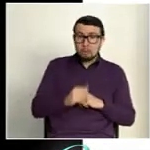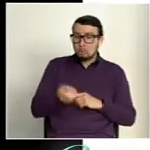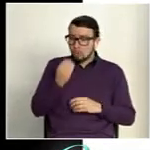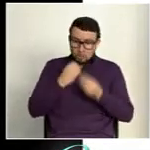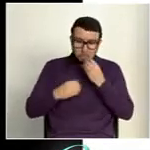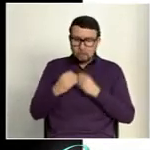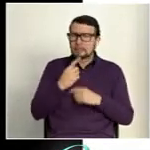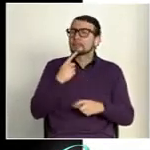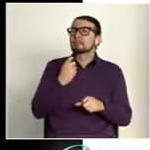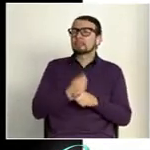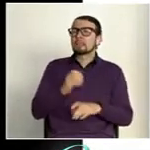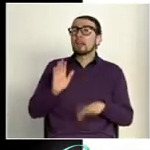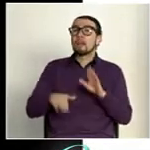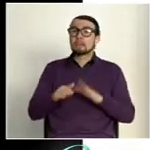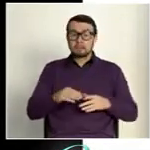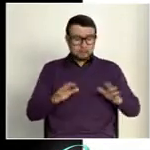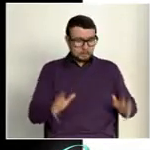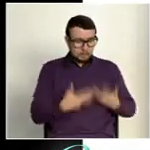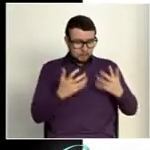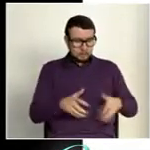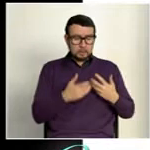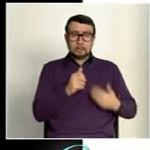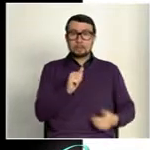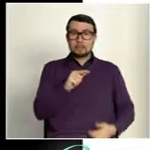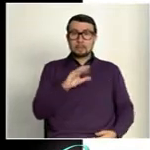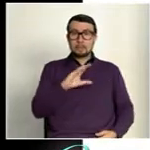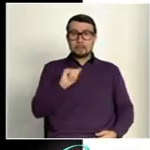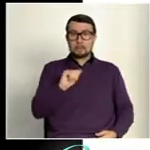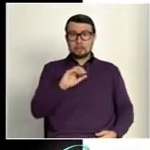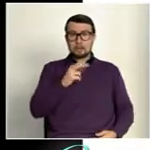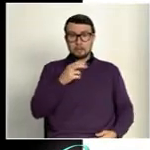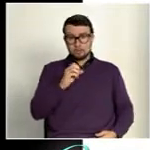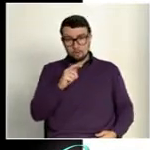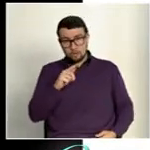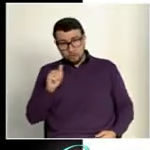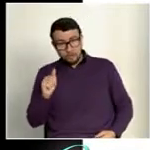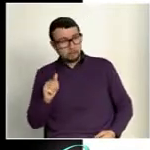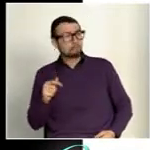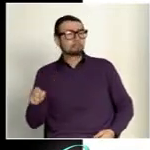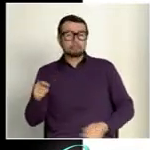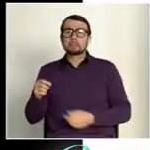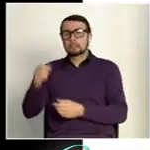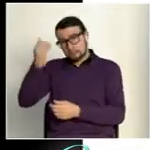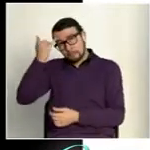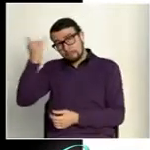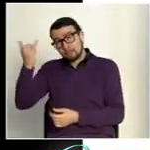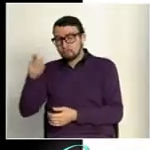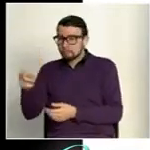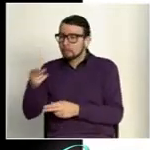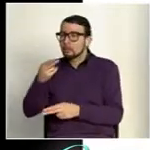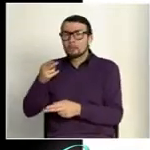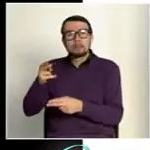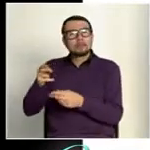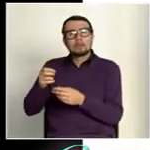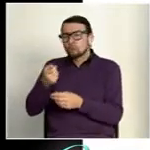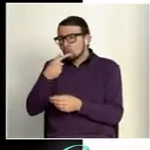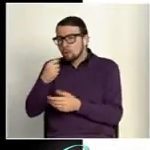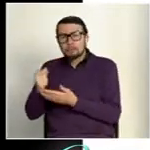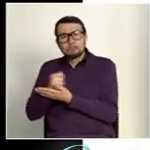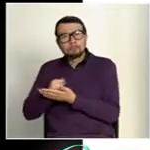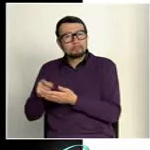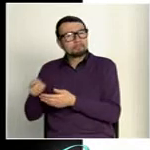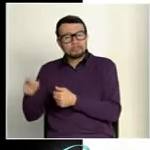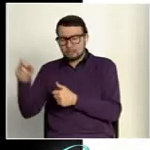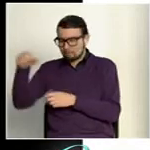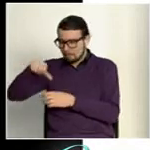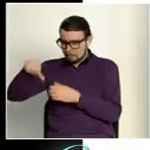sirvan alcachofa en una ensalada, fue que nosotros sacamos el alcagrás que tiene alcachofa con silimarina y tiene ruibarbo y